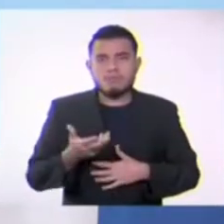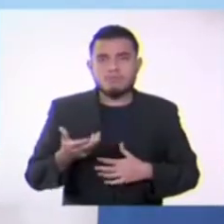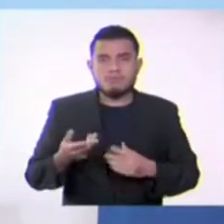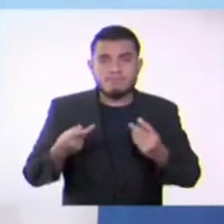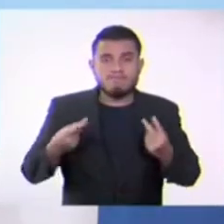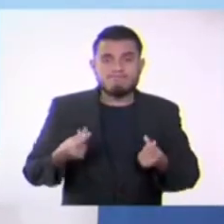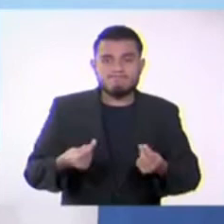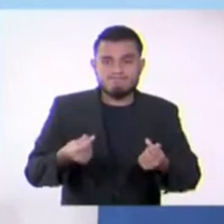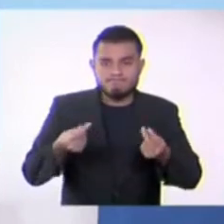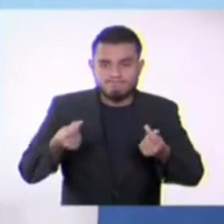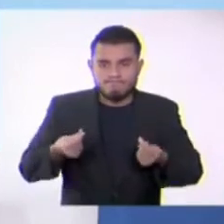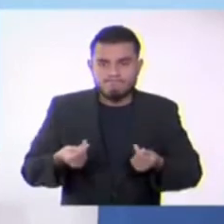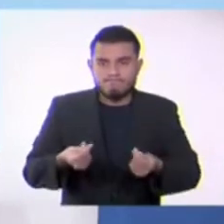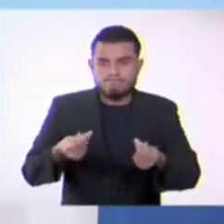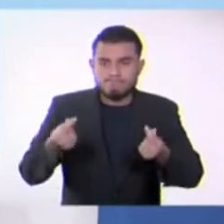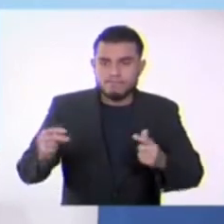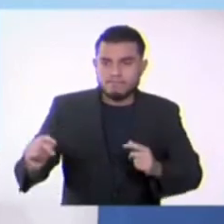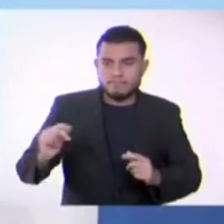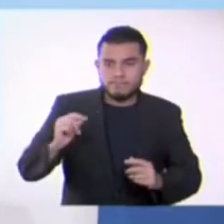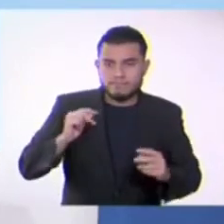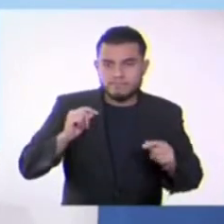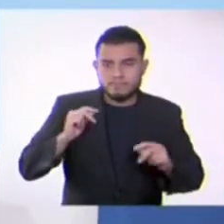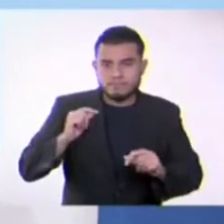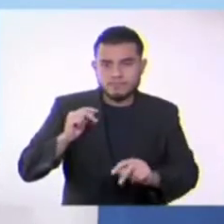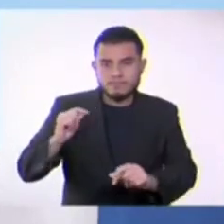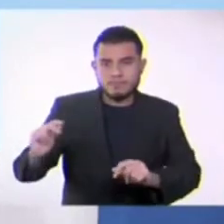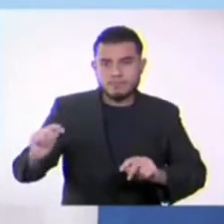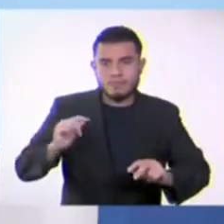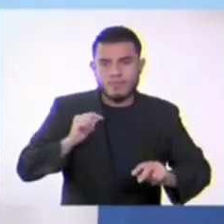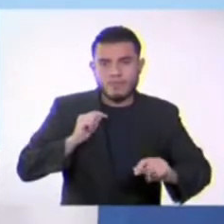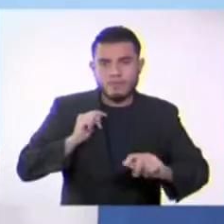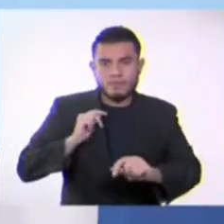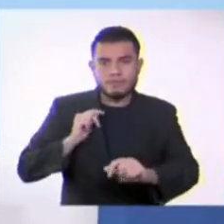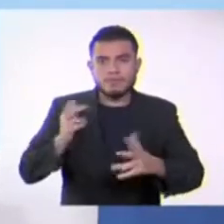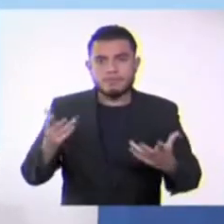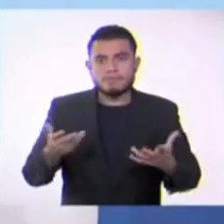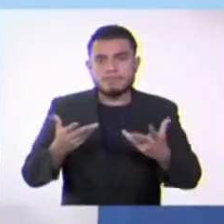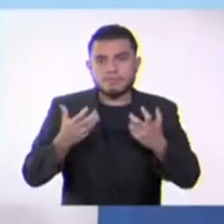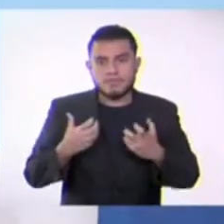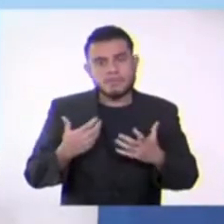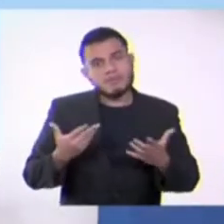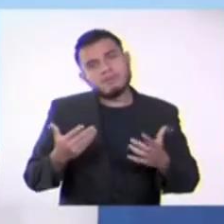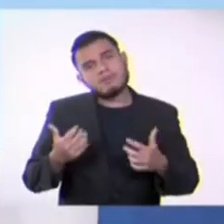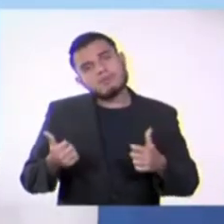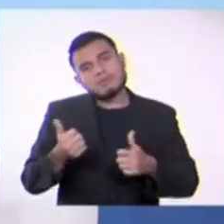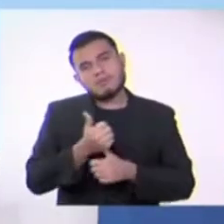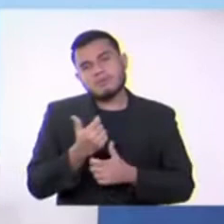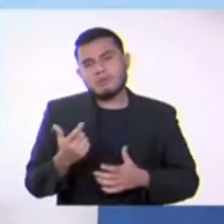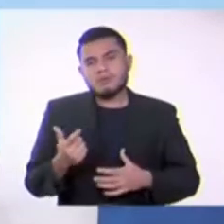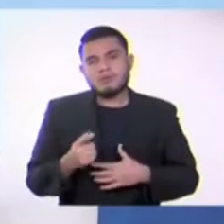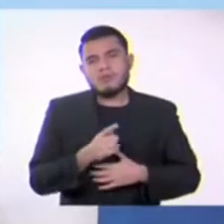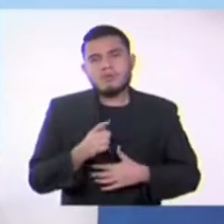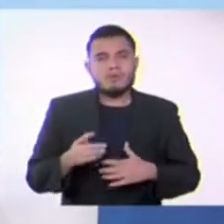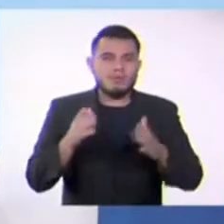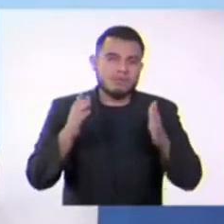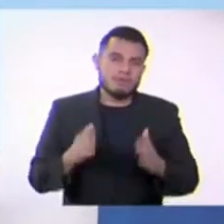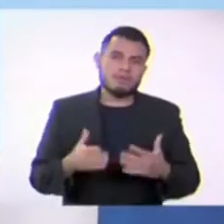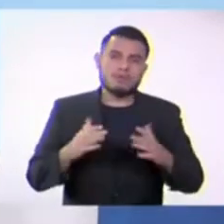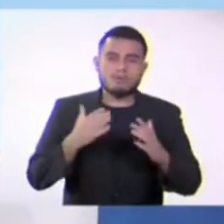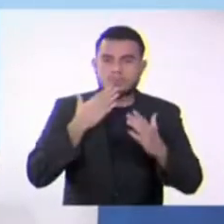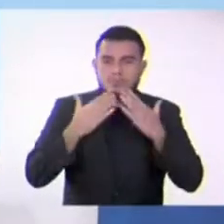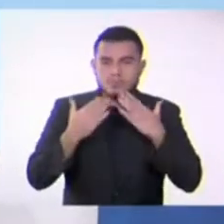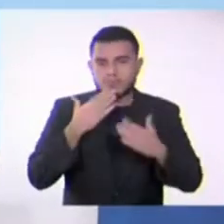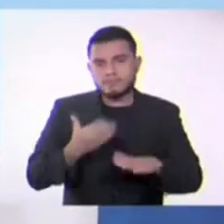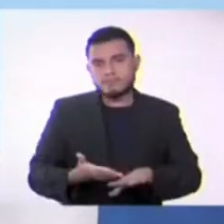inversión. Entonces busca posicionarse como no quiero mencionar la palabra bloque por lo que ya hemos dicho antes,